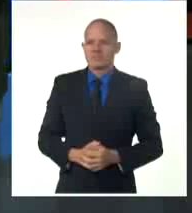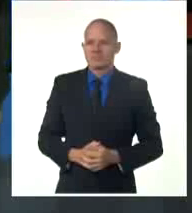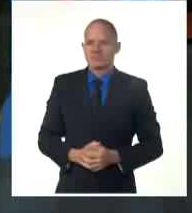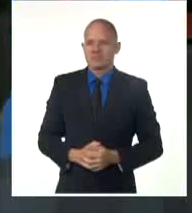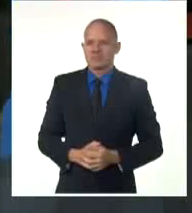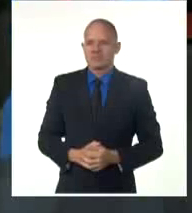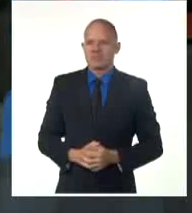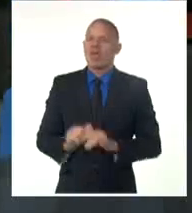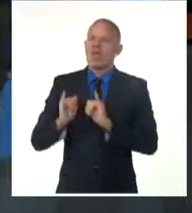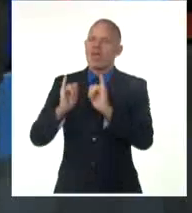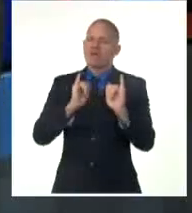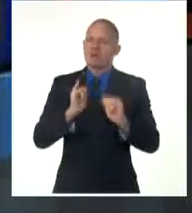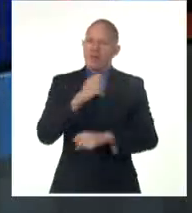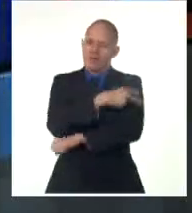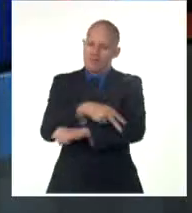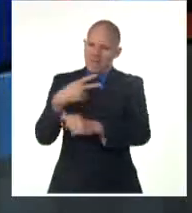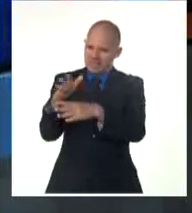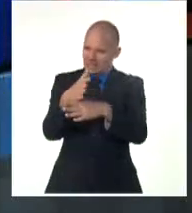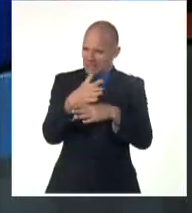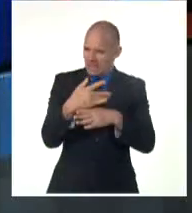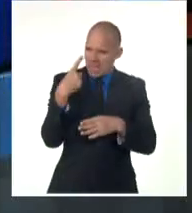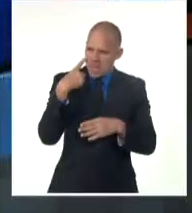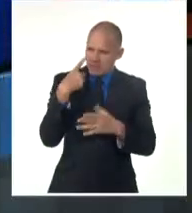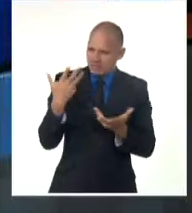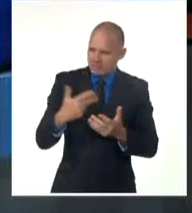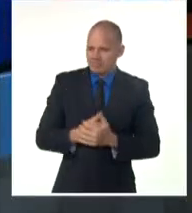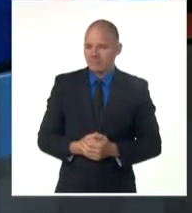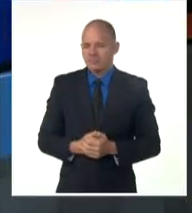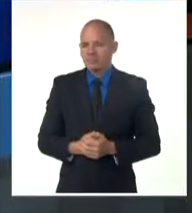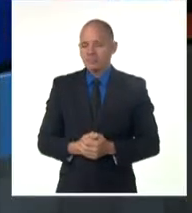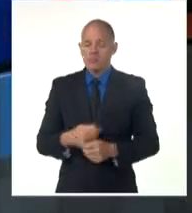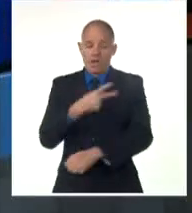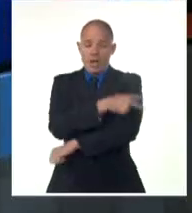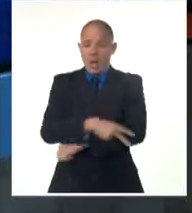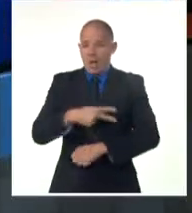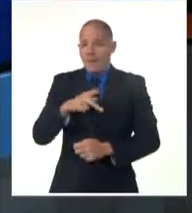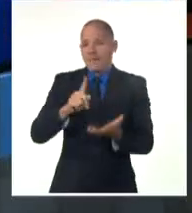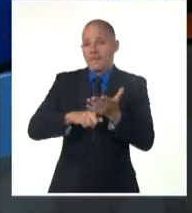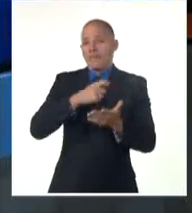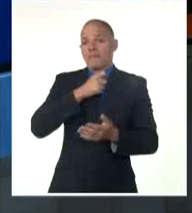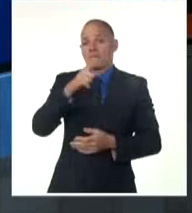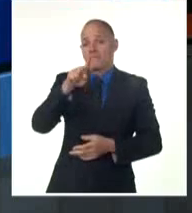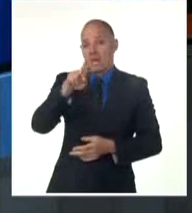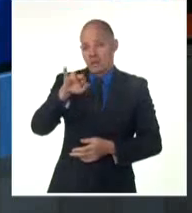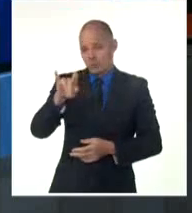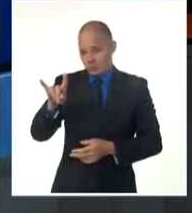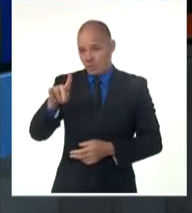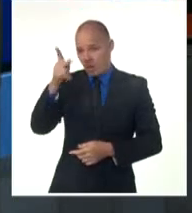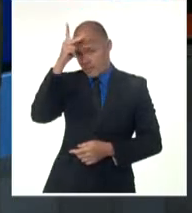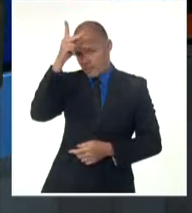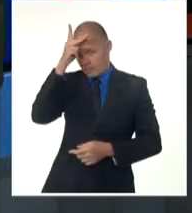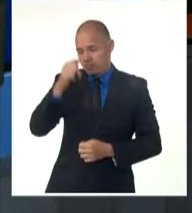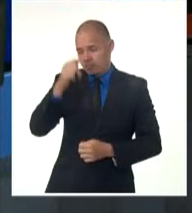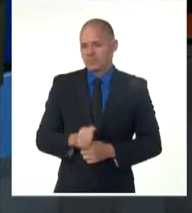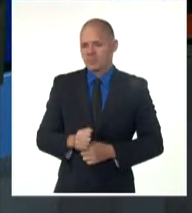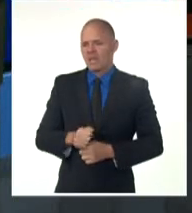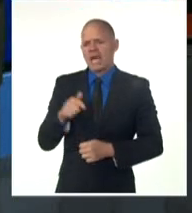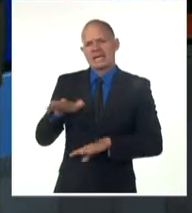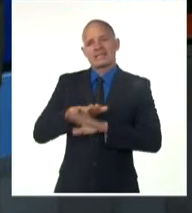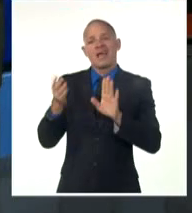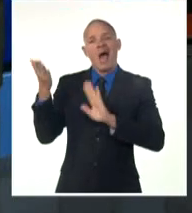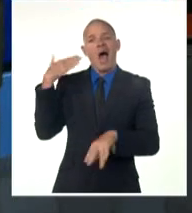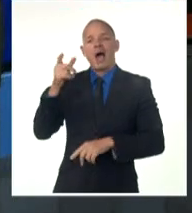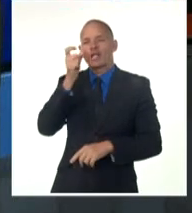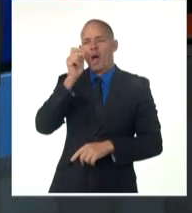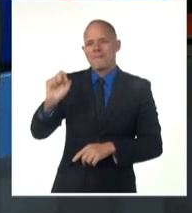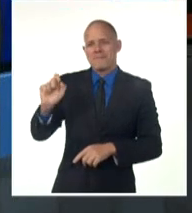Veamos qué sucede más allá de las fronteras cubanas. El expresidente de Perú, Alejandro Toledo, se entregó a las autoridades de Estados Unidos para iniciar el proceso de extradición a su